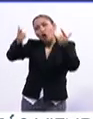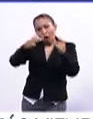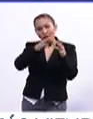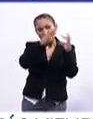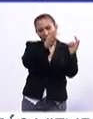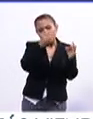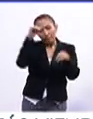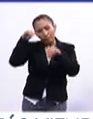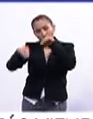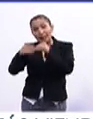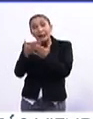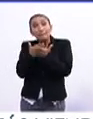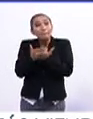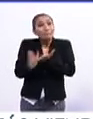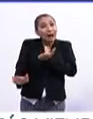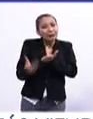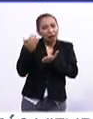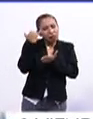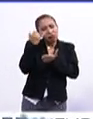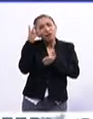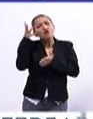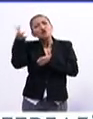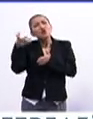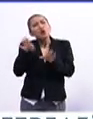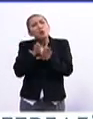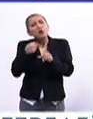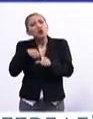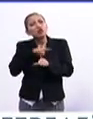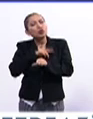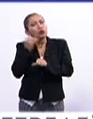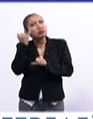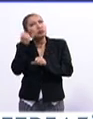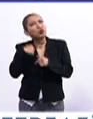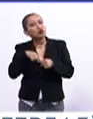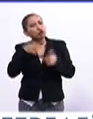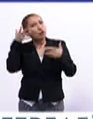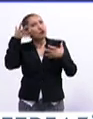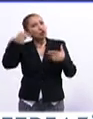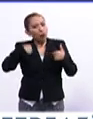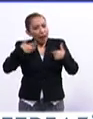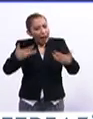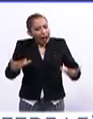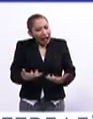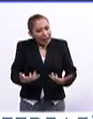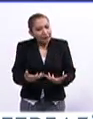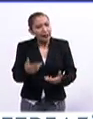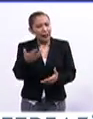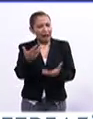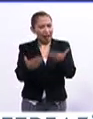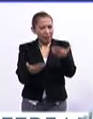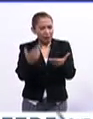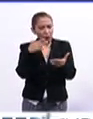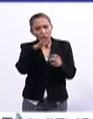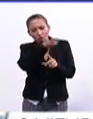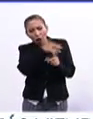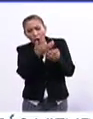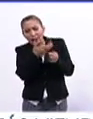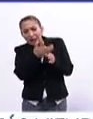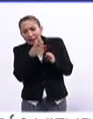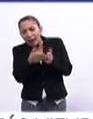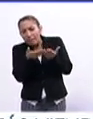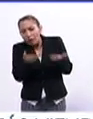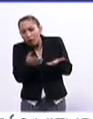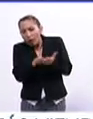oficial. Eso por un lado, y también especular hacia el futuro, de qué forma podemos imaginarnos el futuro. Muchas veces con las condiciones actuales